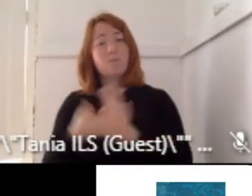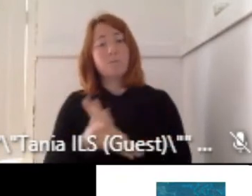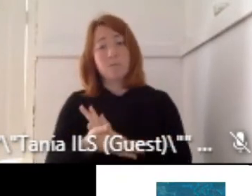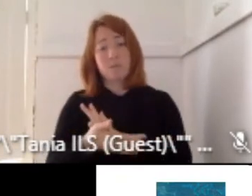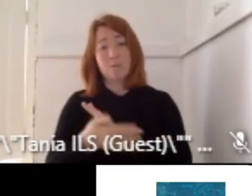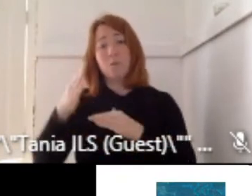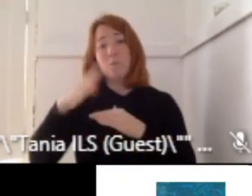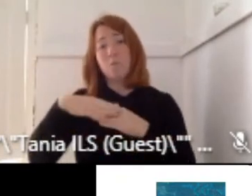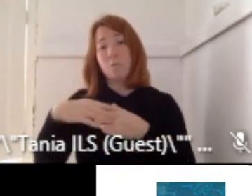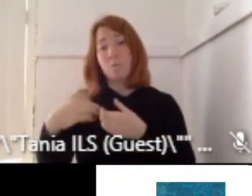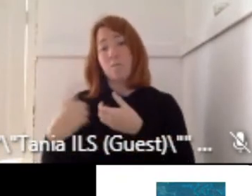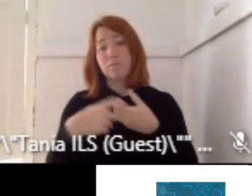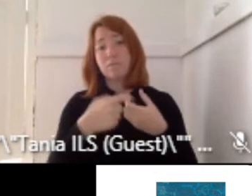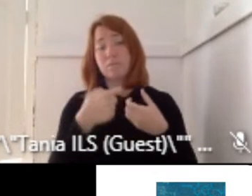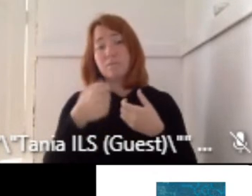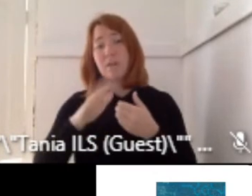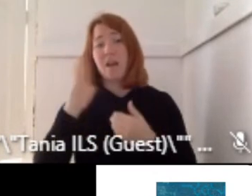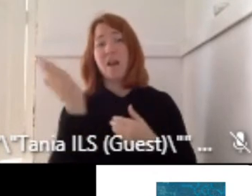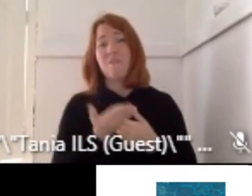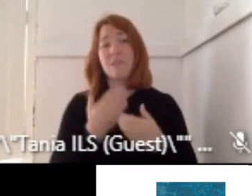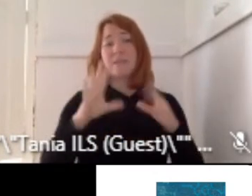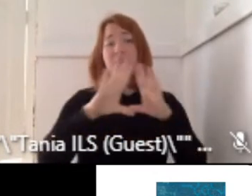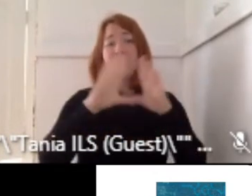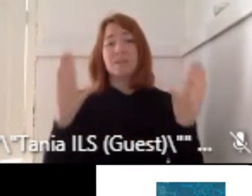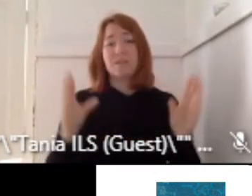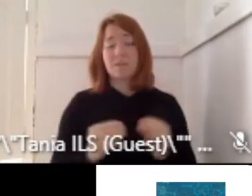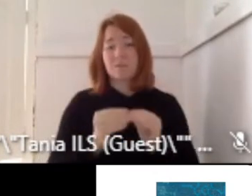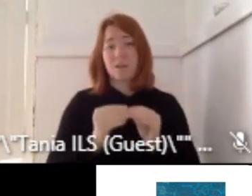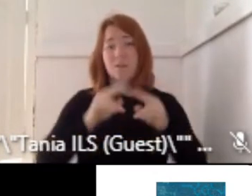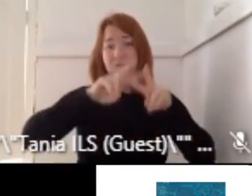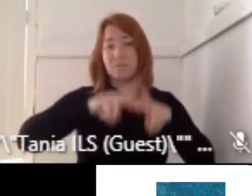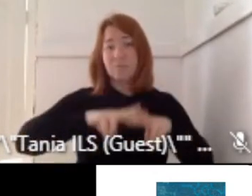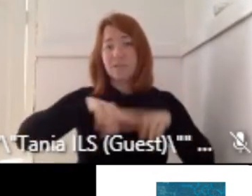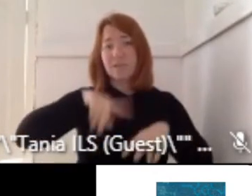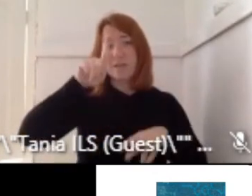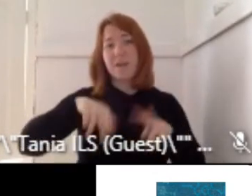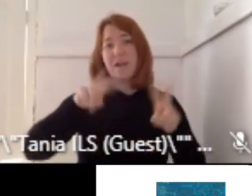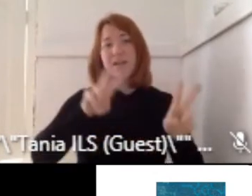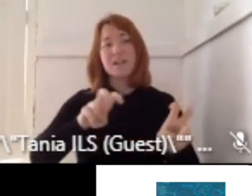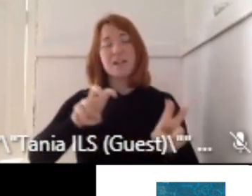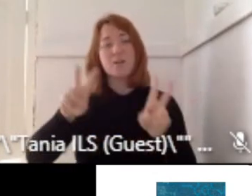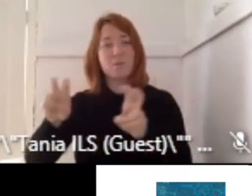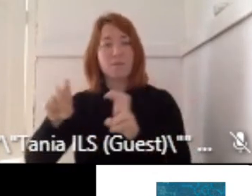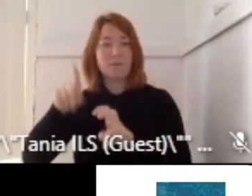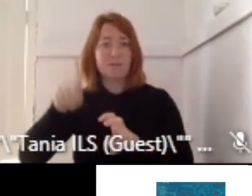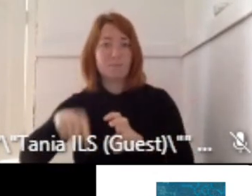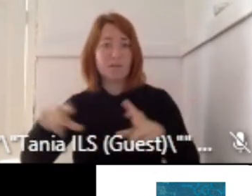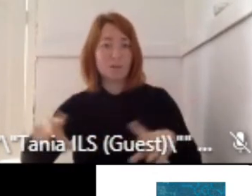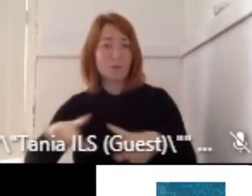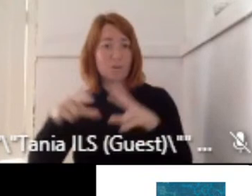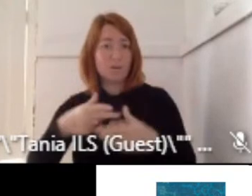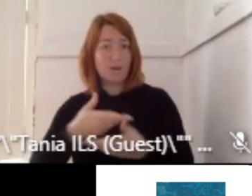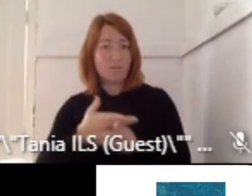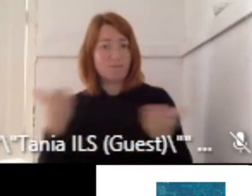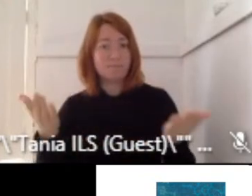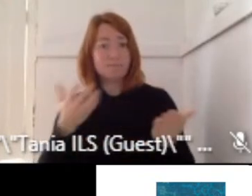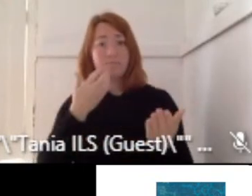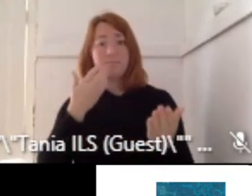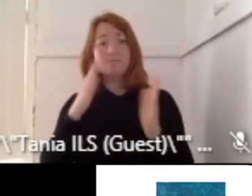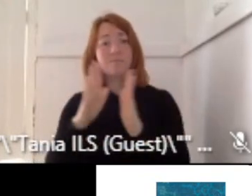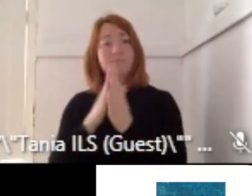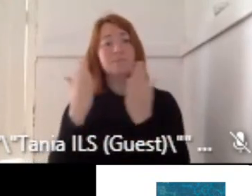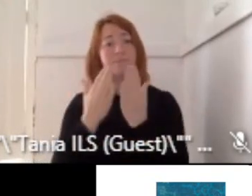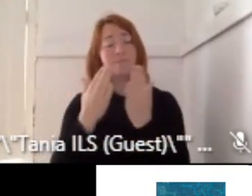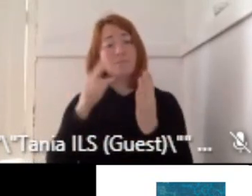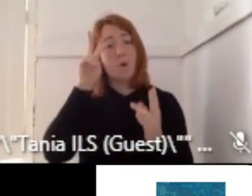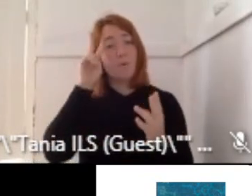de las investigaciones, a la innovación y, por tanto, a la sociedad. Como nos muestra, por ejemplo, el libro Gender